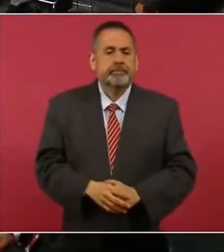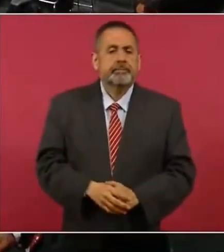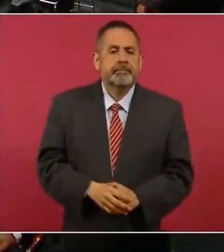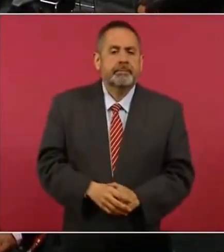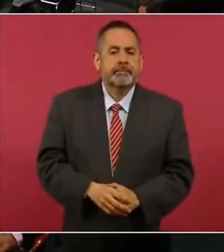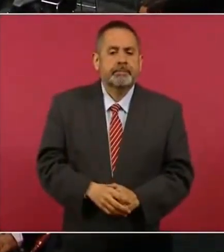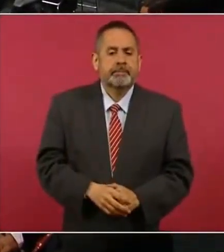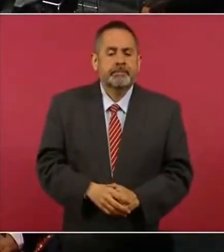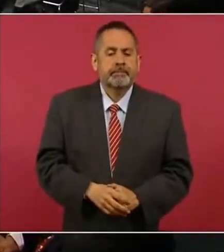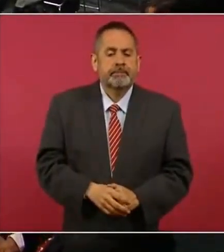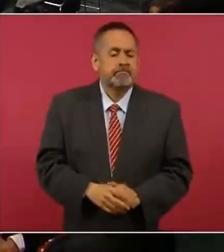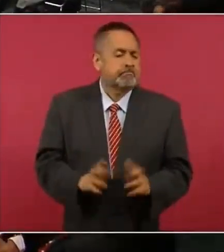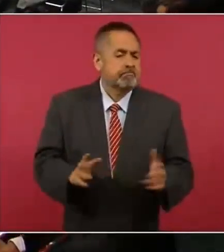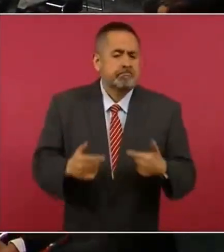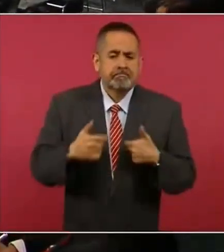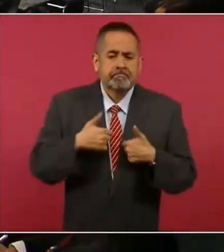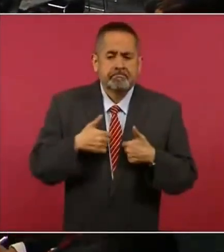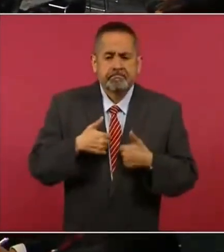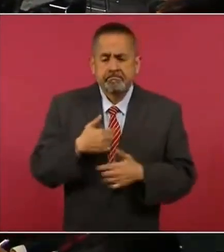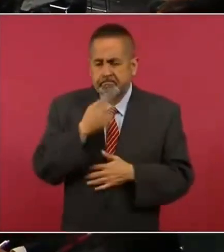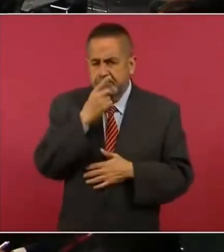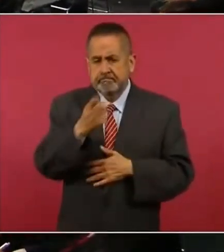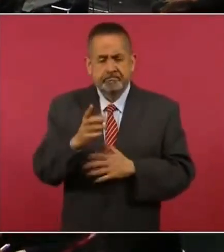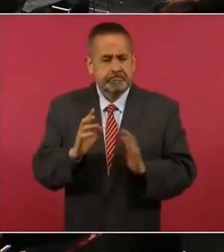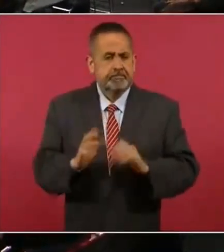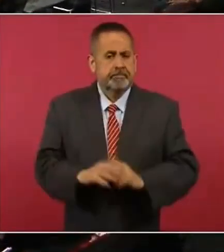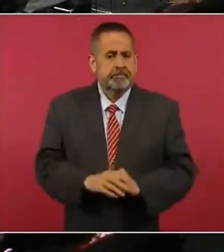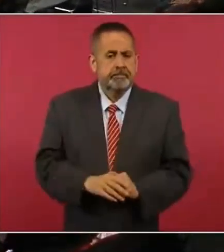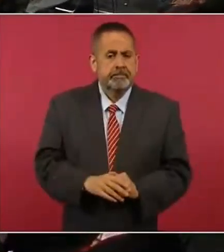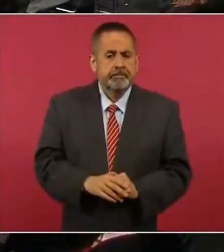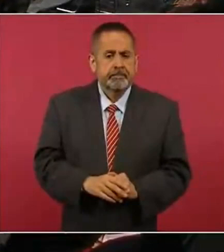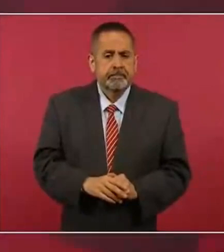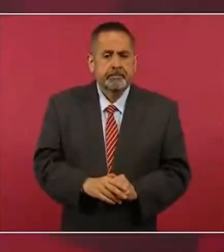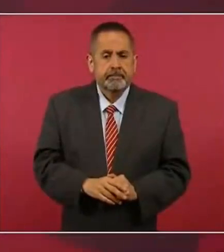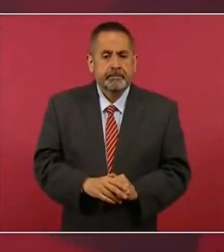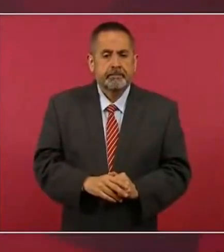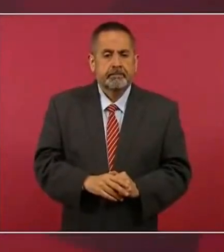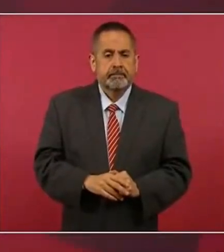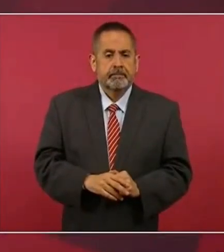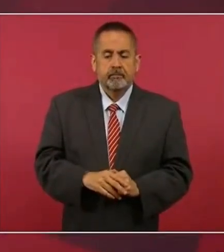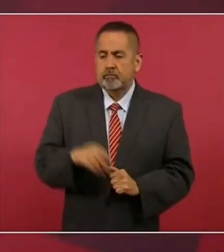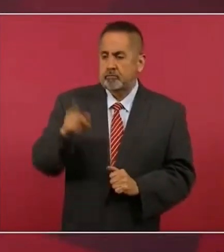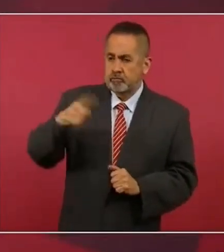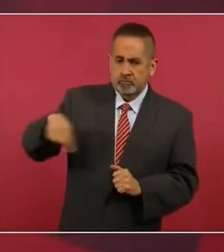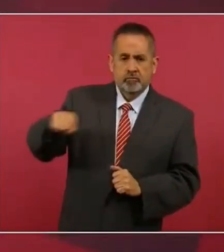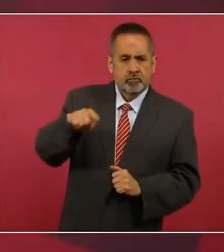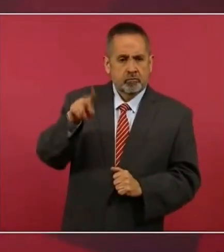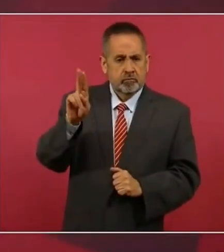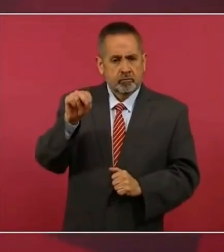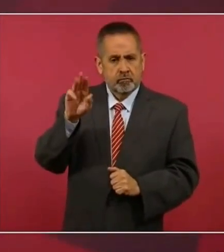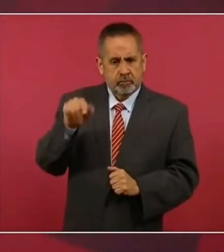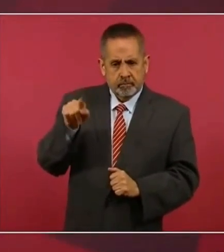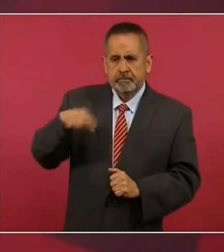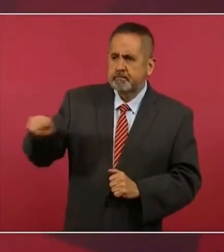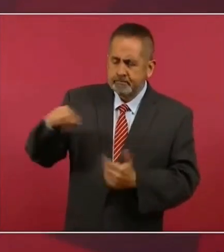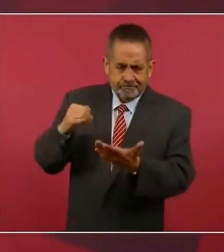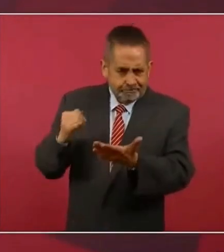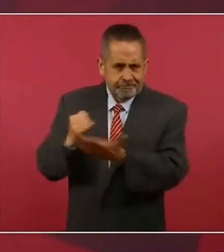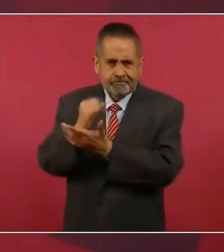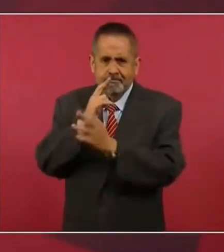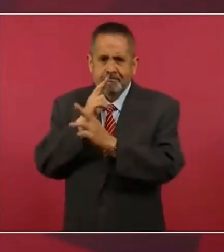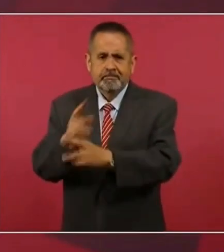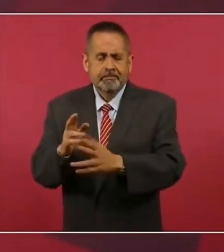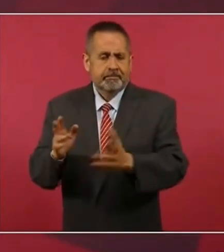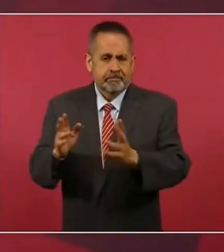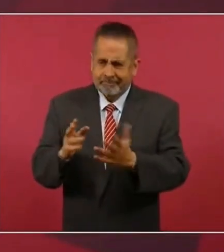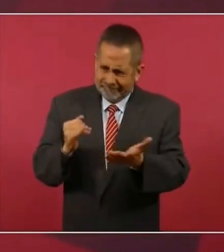yo lo planteé aquí de que ellos debían resolver pero